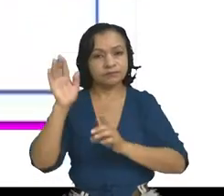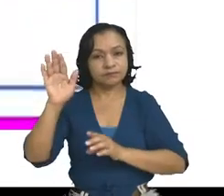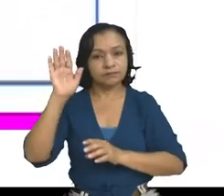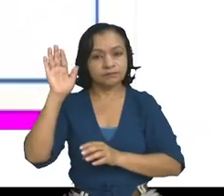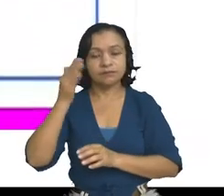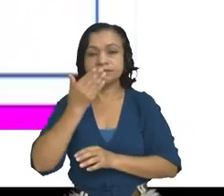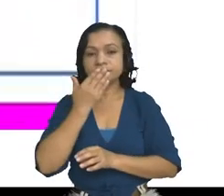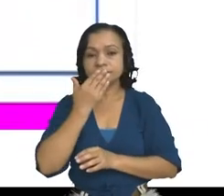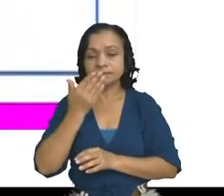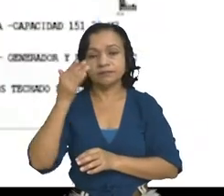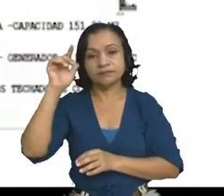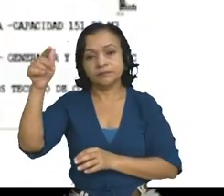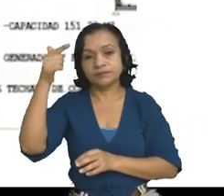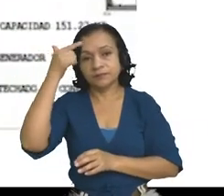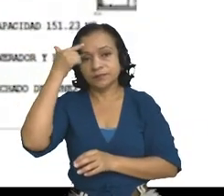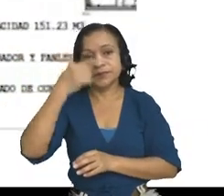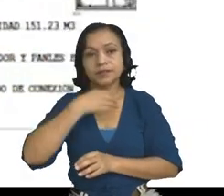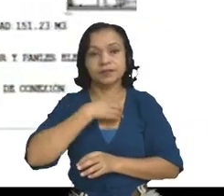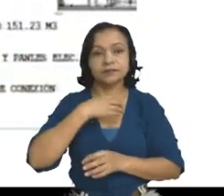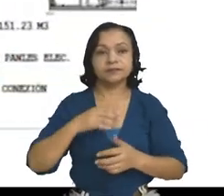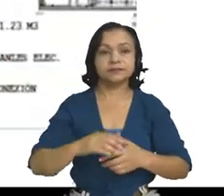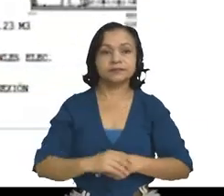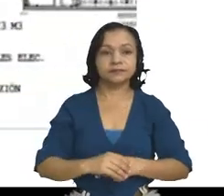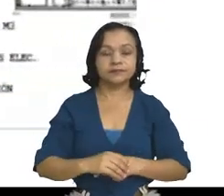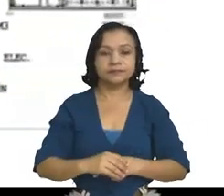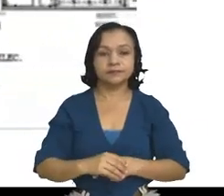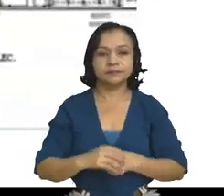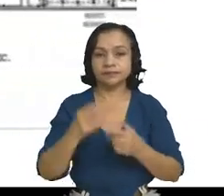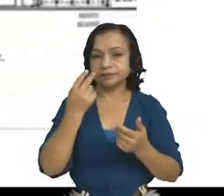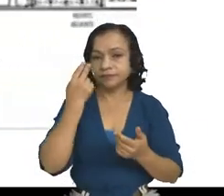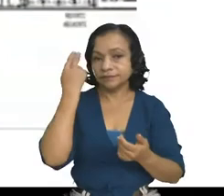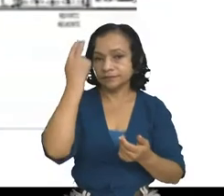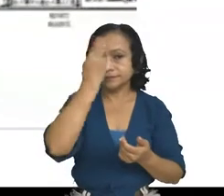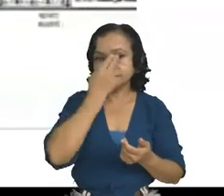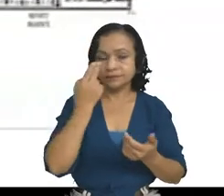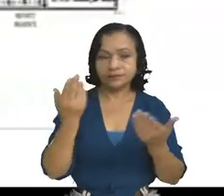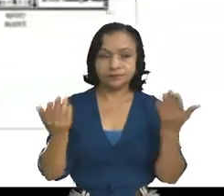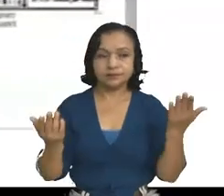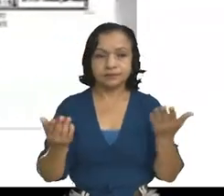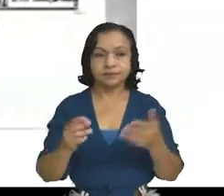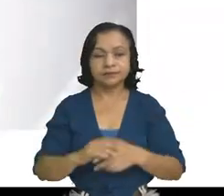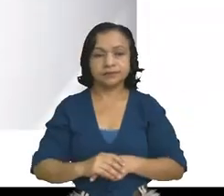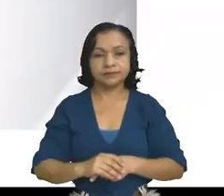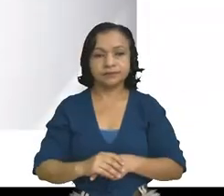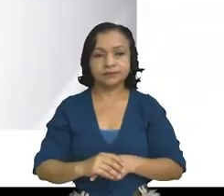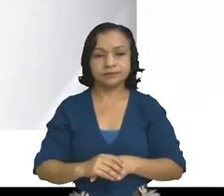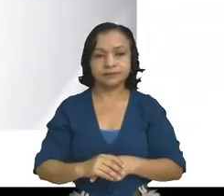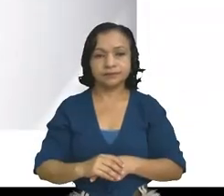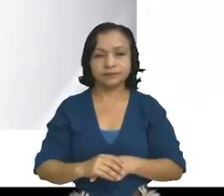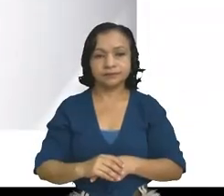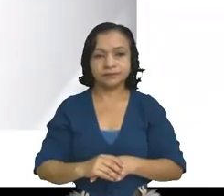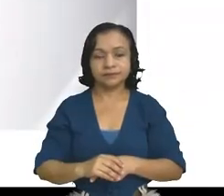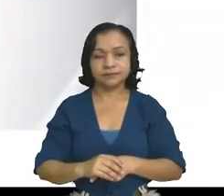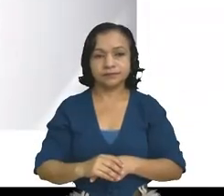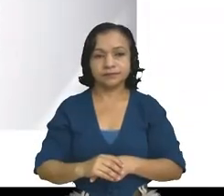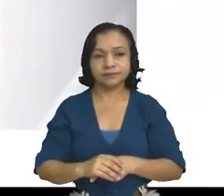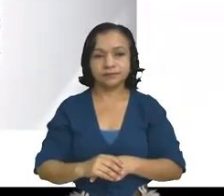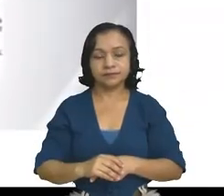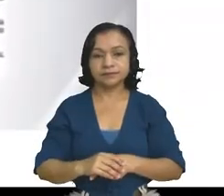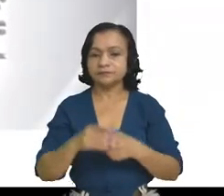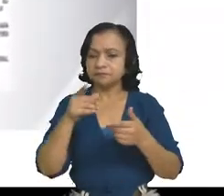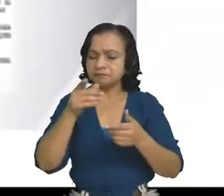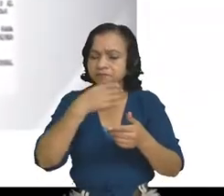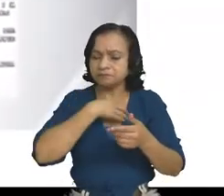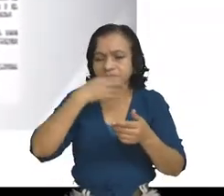buen gobierno. Bueno, doctora, dos consultas a la vez. Una primero, y usted responde en el orden que considere.